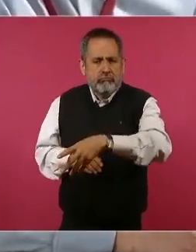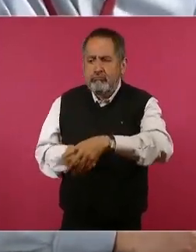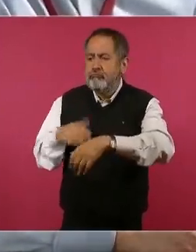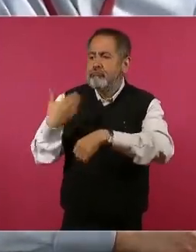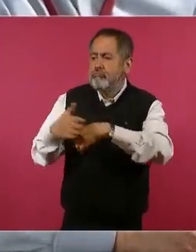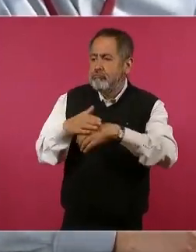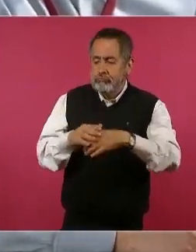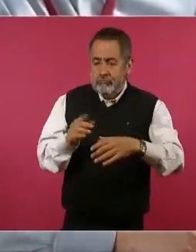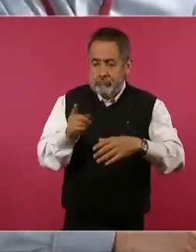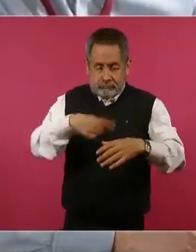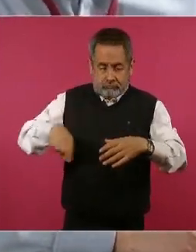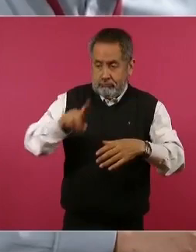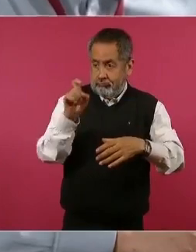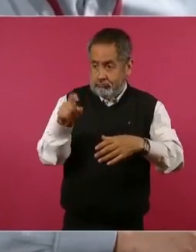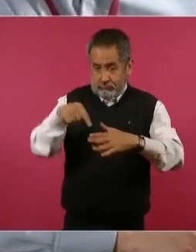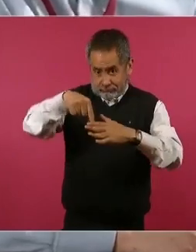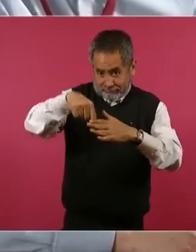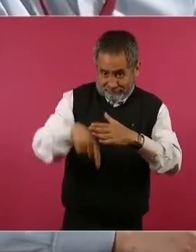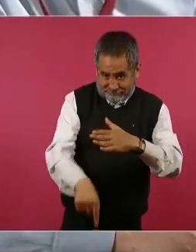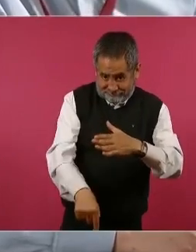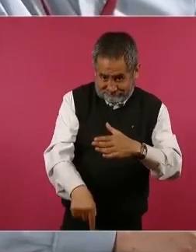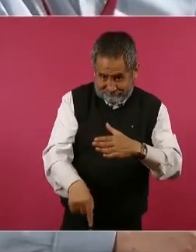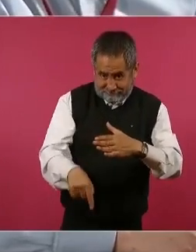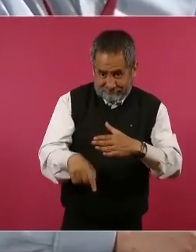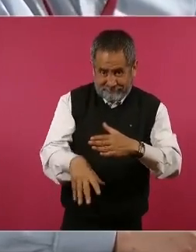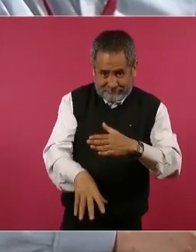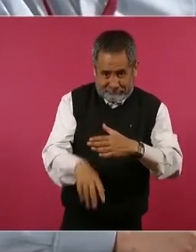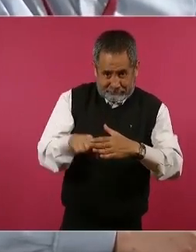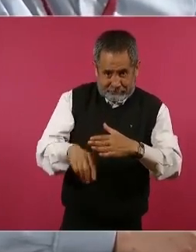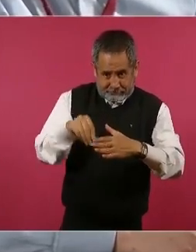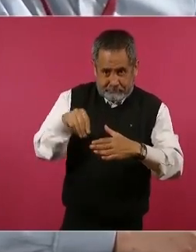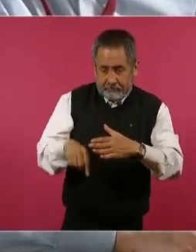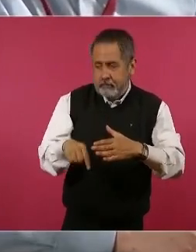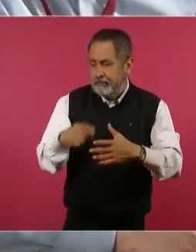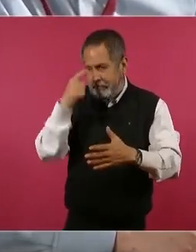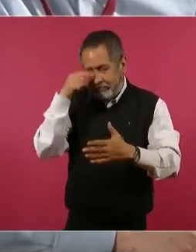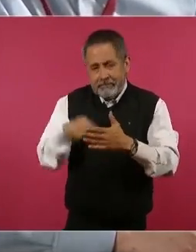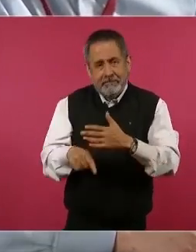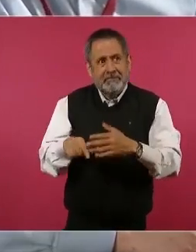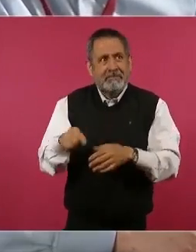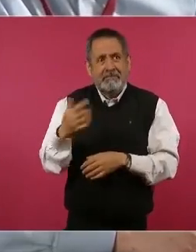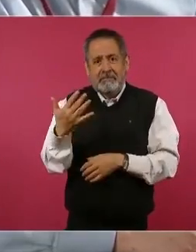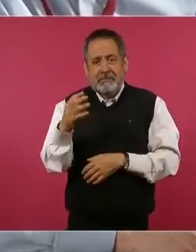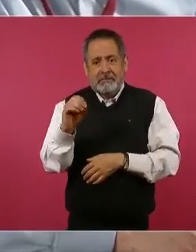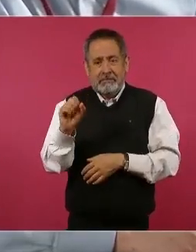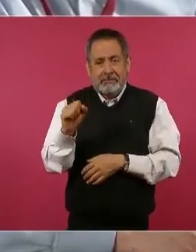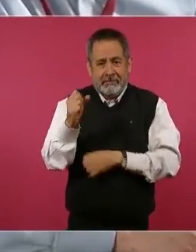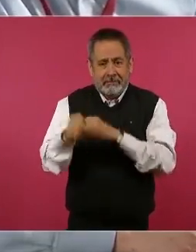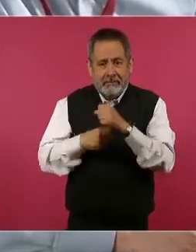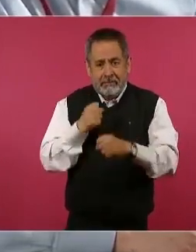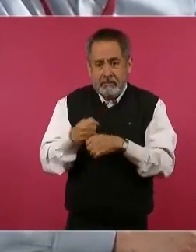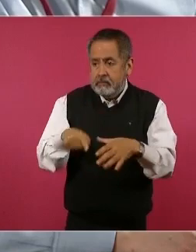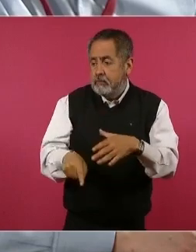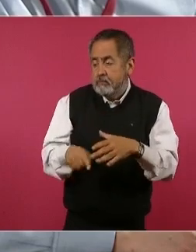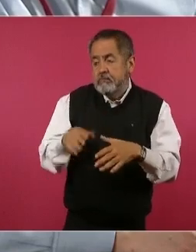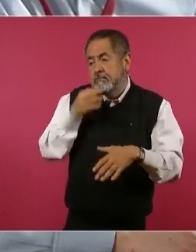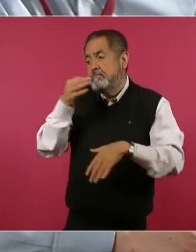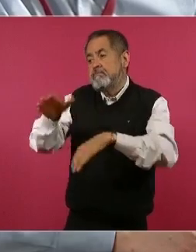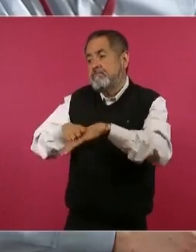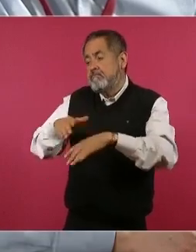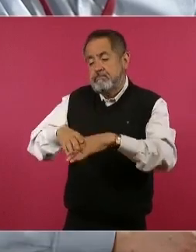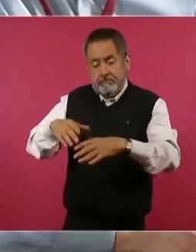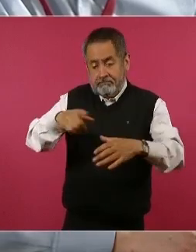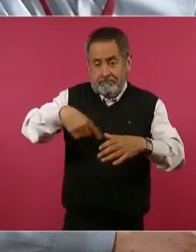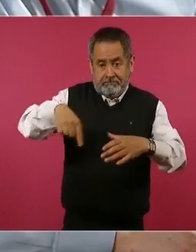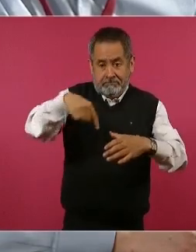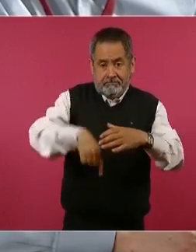pozo que ellos utilizan, que está en muy malas condiciones, creo que tiene 50 o 60 años, les fueron a notificar,